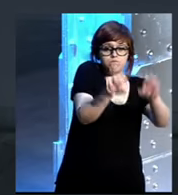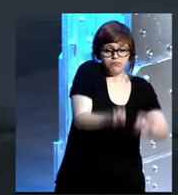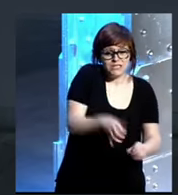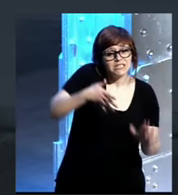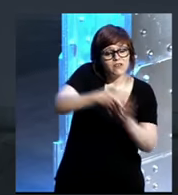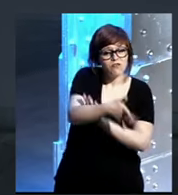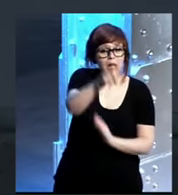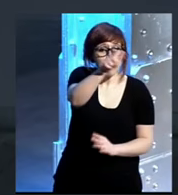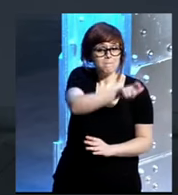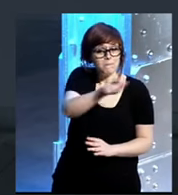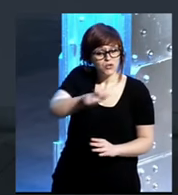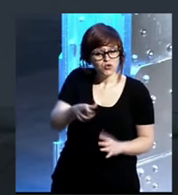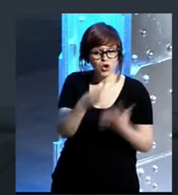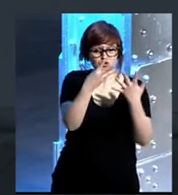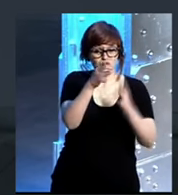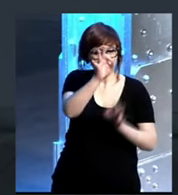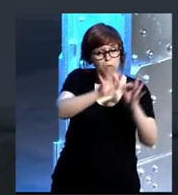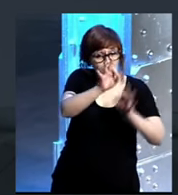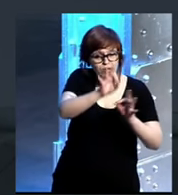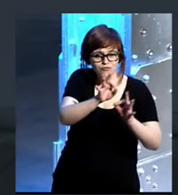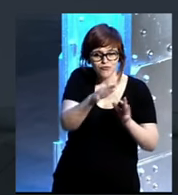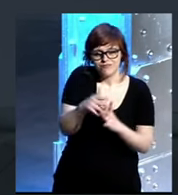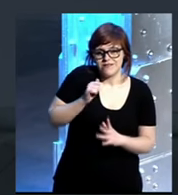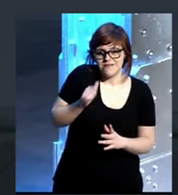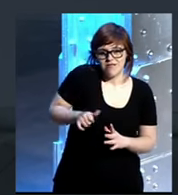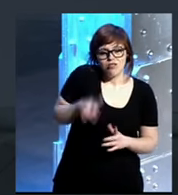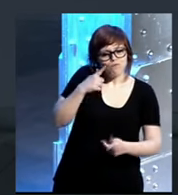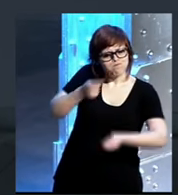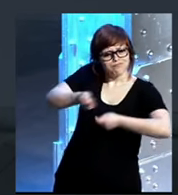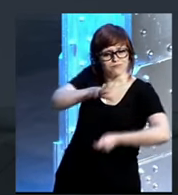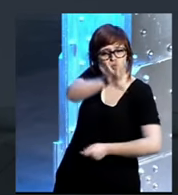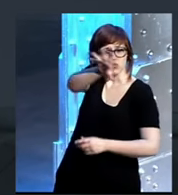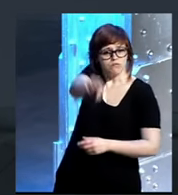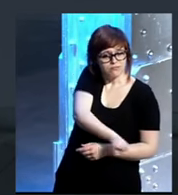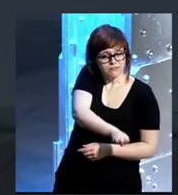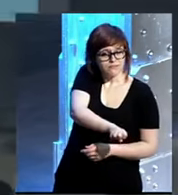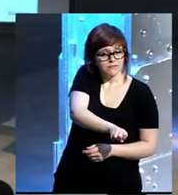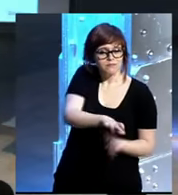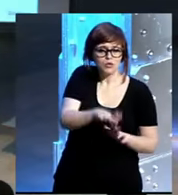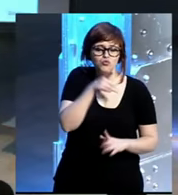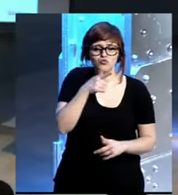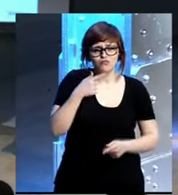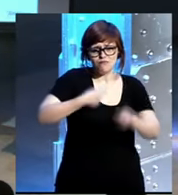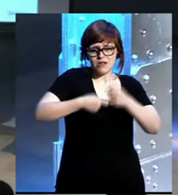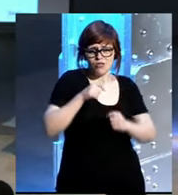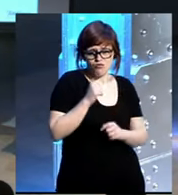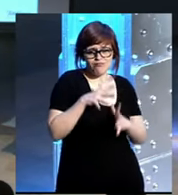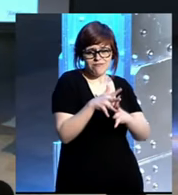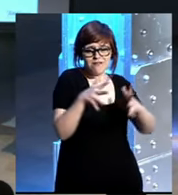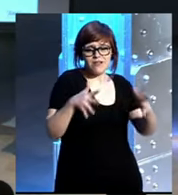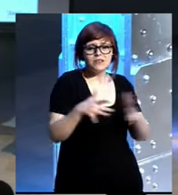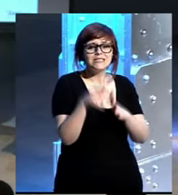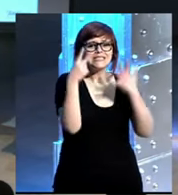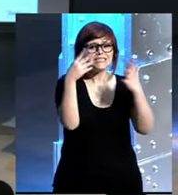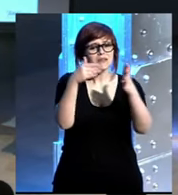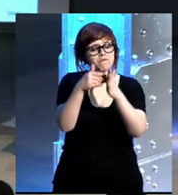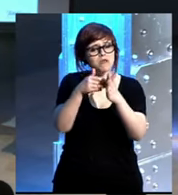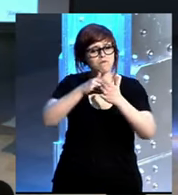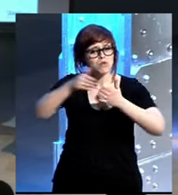instancia controla una buena parte también de la riqueza, pero eso es un mercado grande. Tú hablabas de 7.000 millones de personas en el mundo,